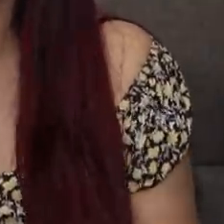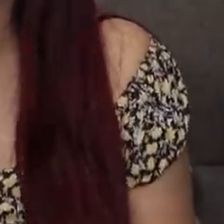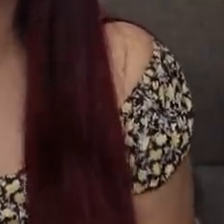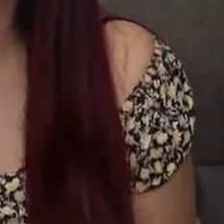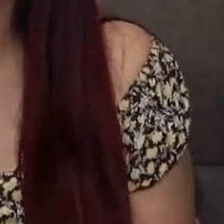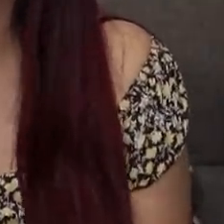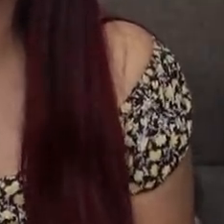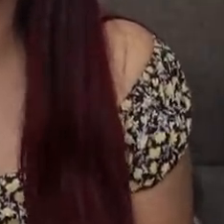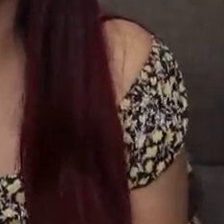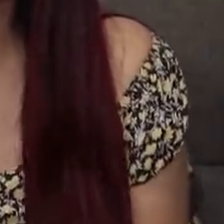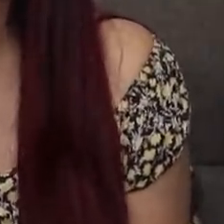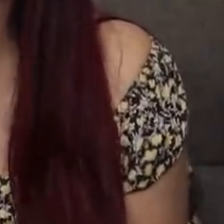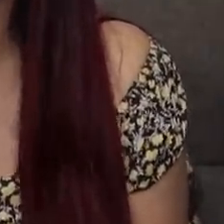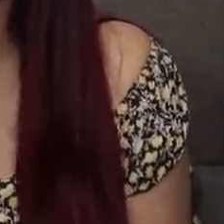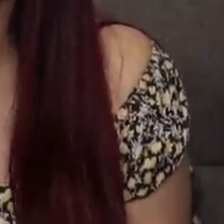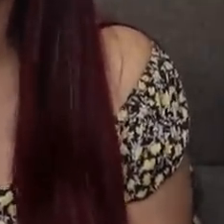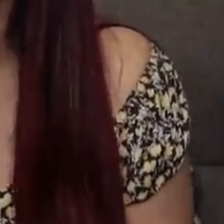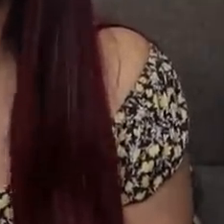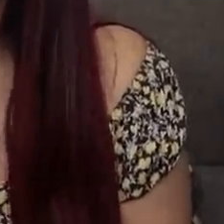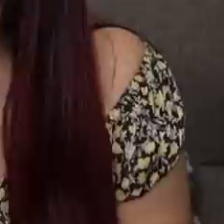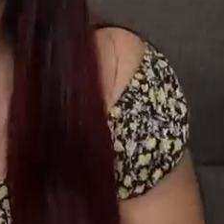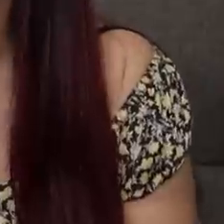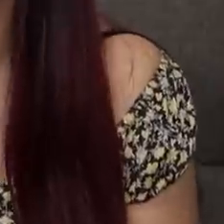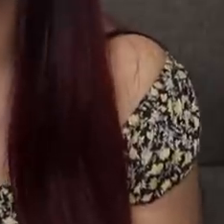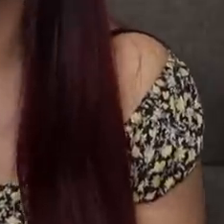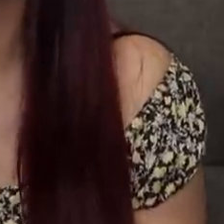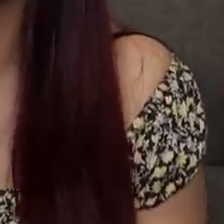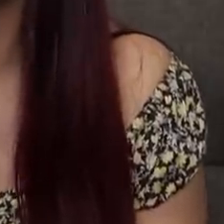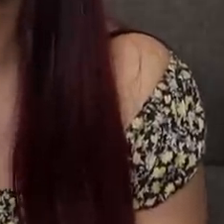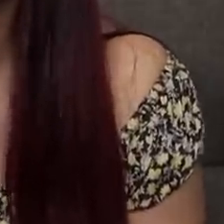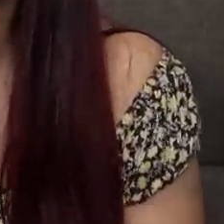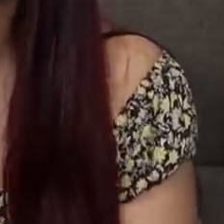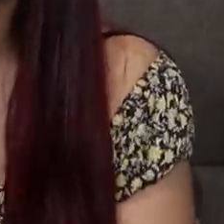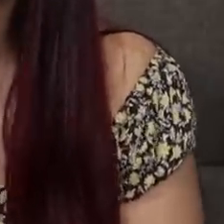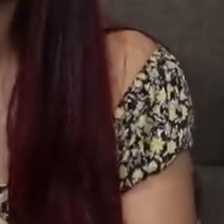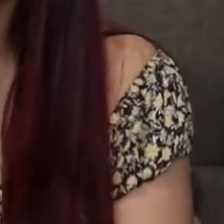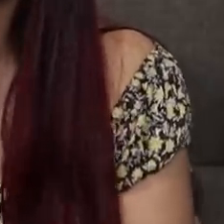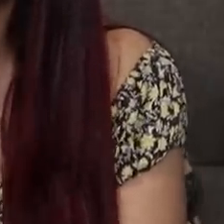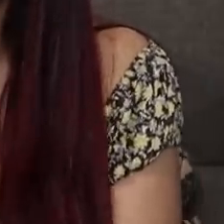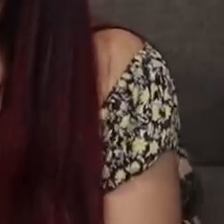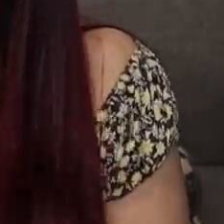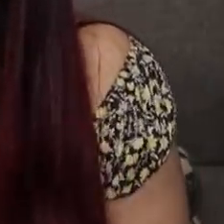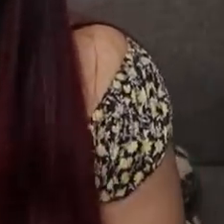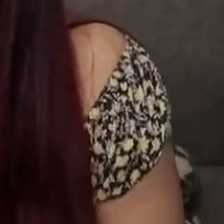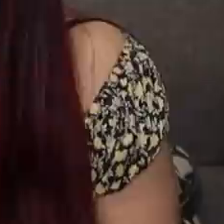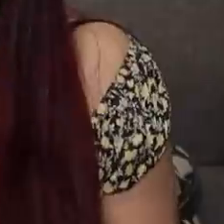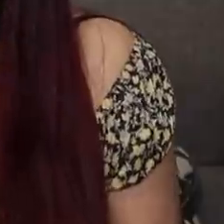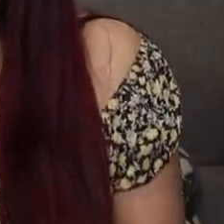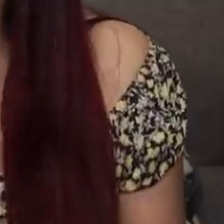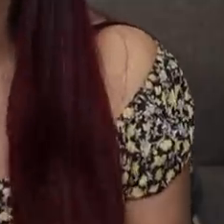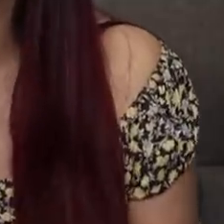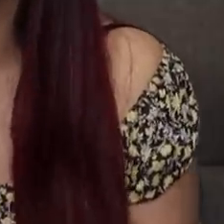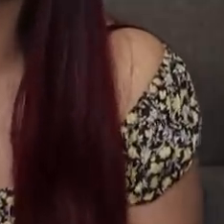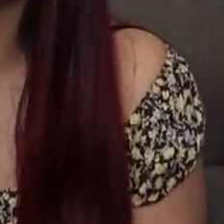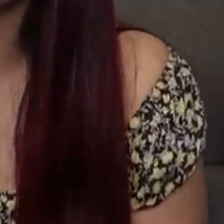que compartamos un poco más de la vida cotidiana y otro tipo de contenido Entonces no se pierd esa oportunidad de ir por allá